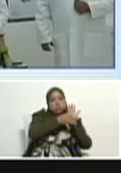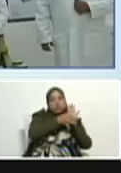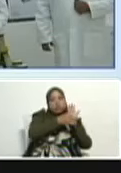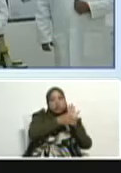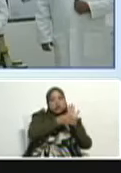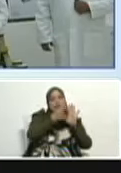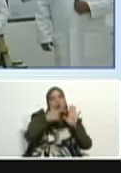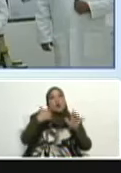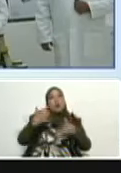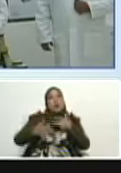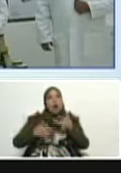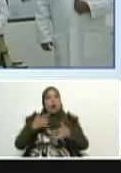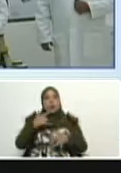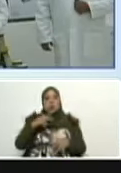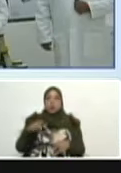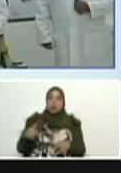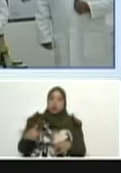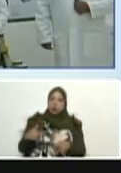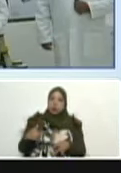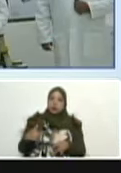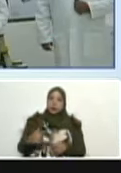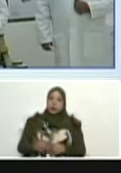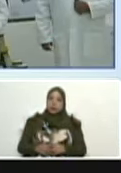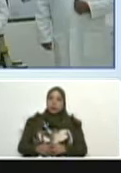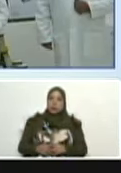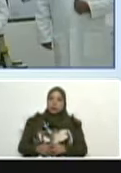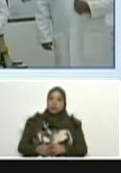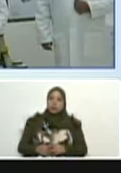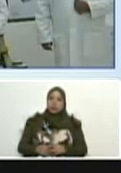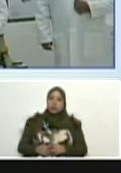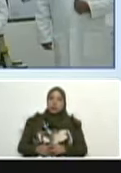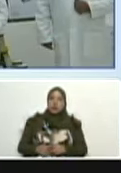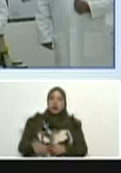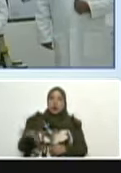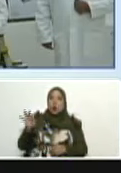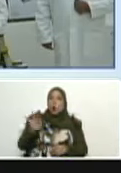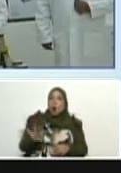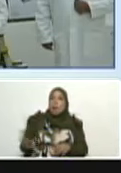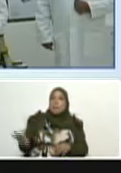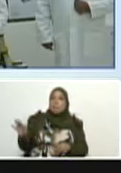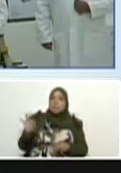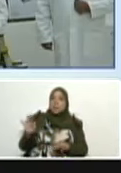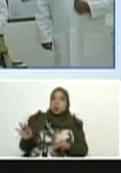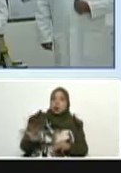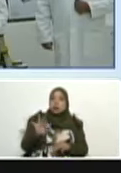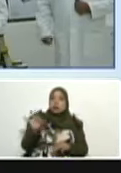uno está durmiendo y empieza ese mosquito a darte vuelta por aquí.